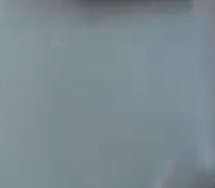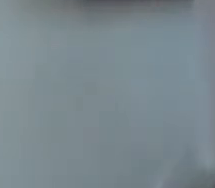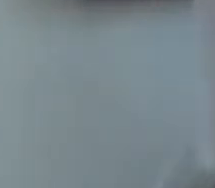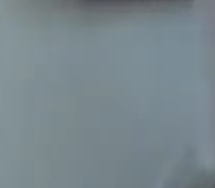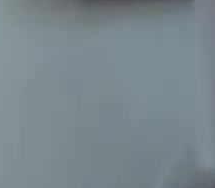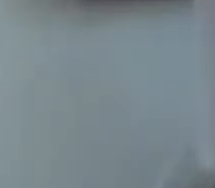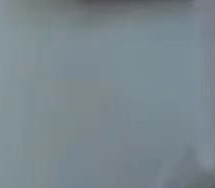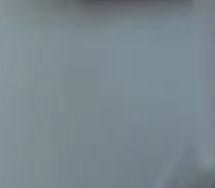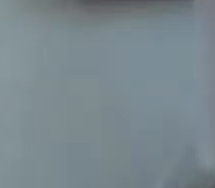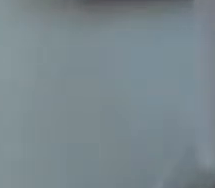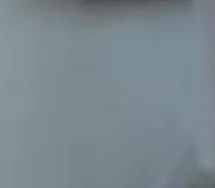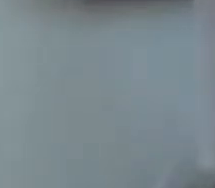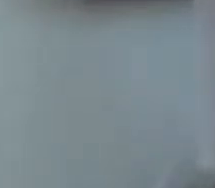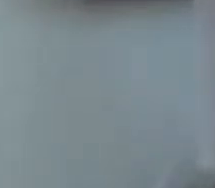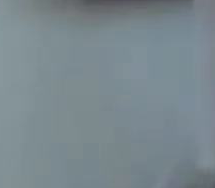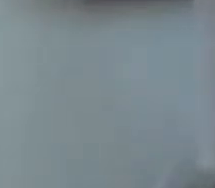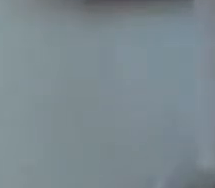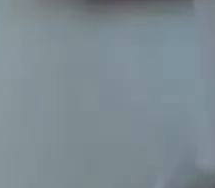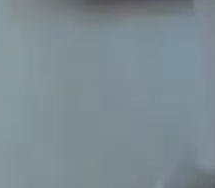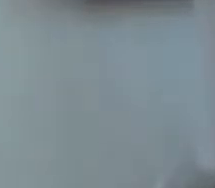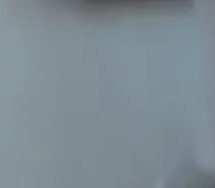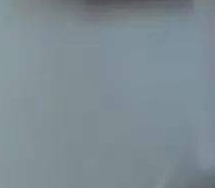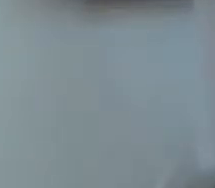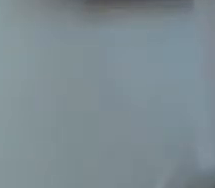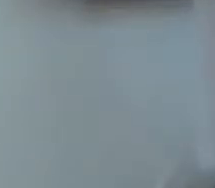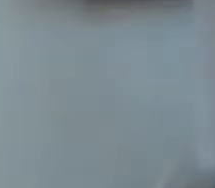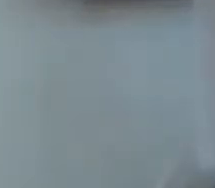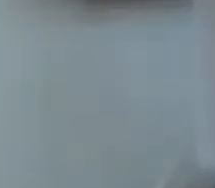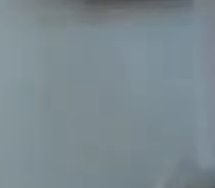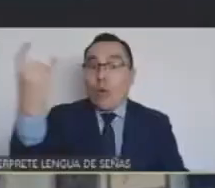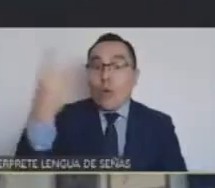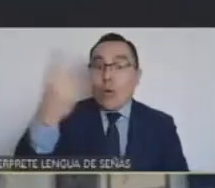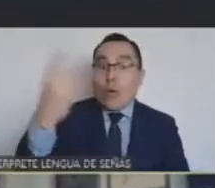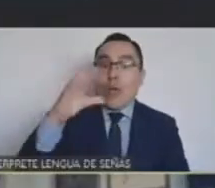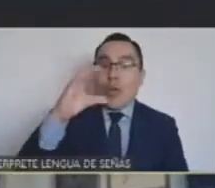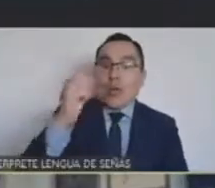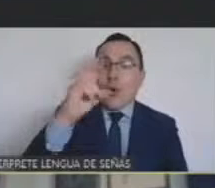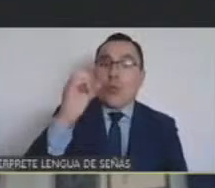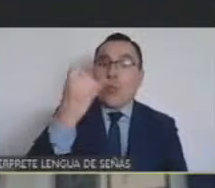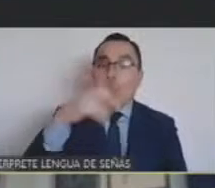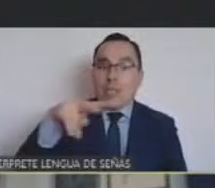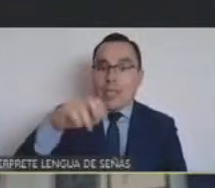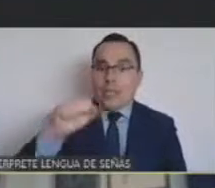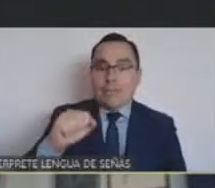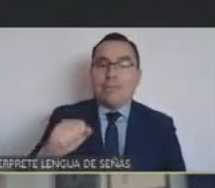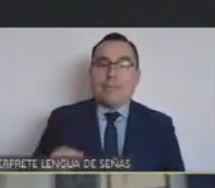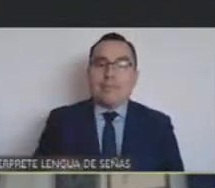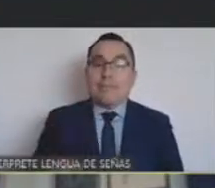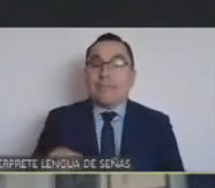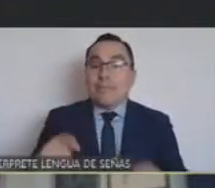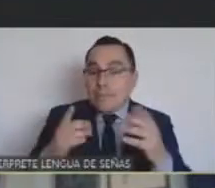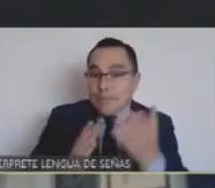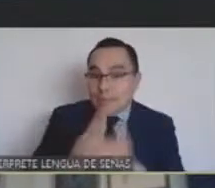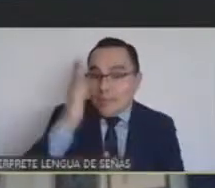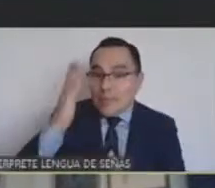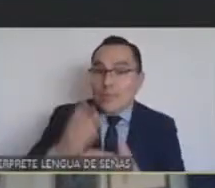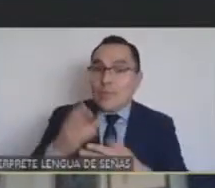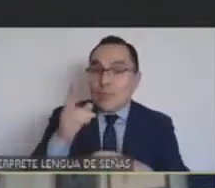doctora en Derecho y Ciencias Sociales de la Universidad de La Coruña. Inició su carrera docente